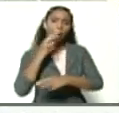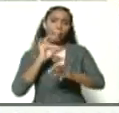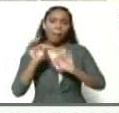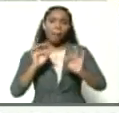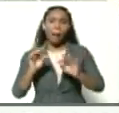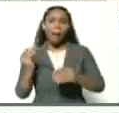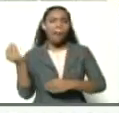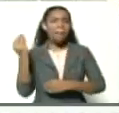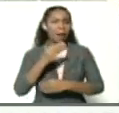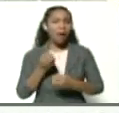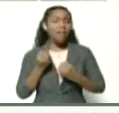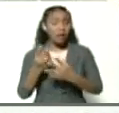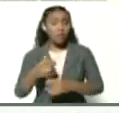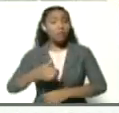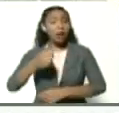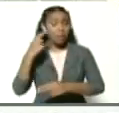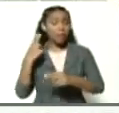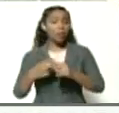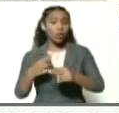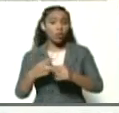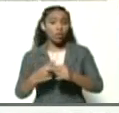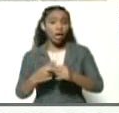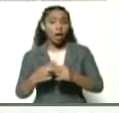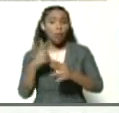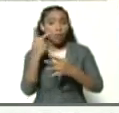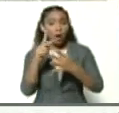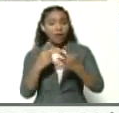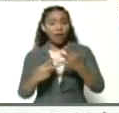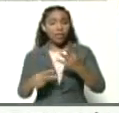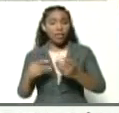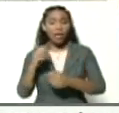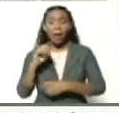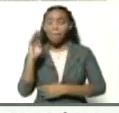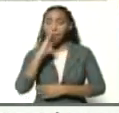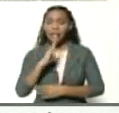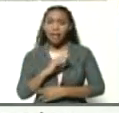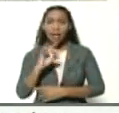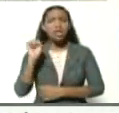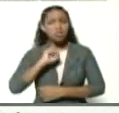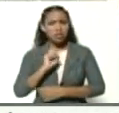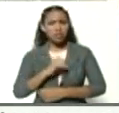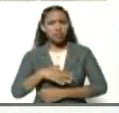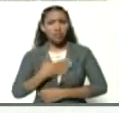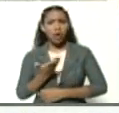más virulenta, más peligrosa por las variantes brasileras. Pero sí podemos.